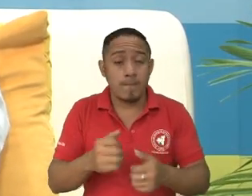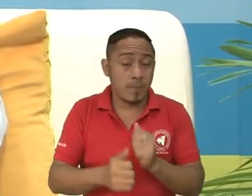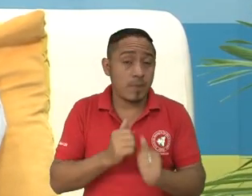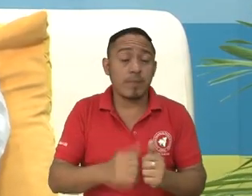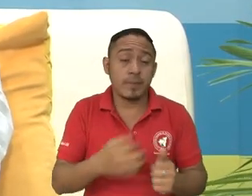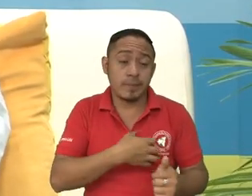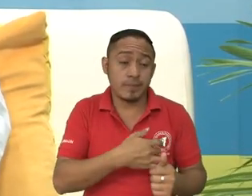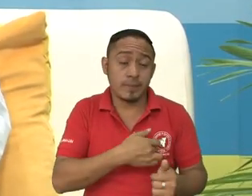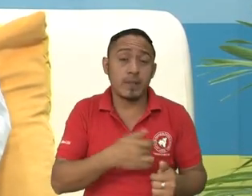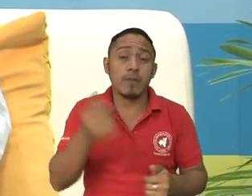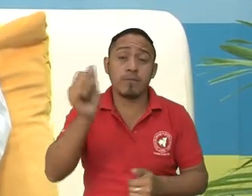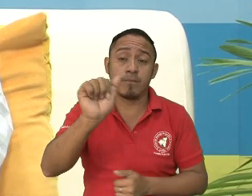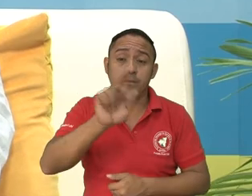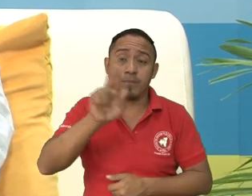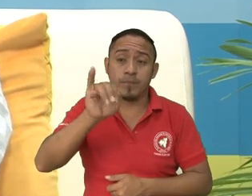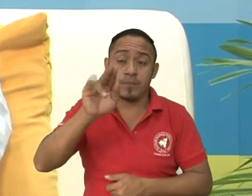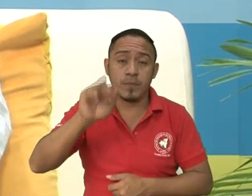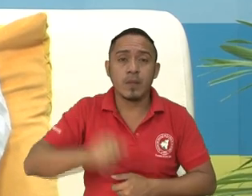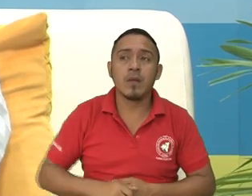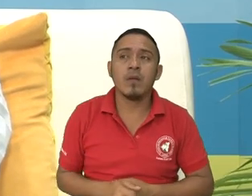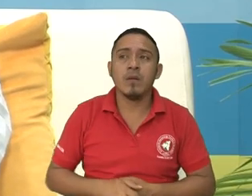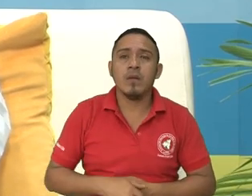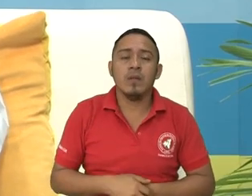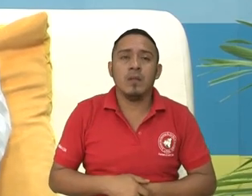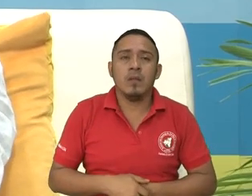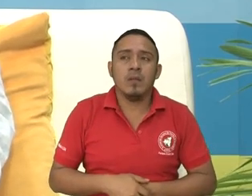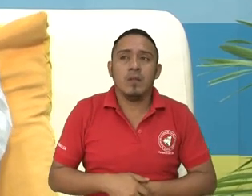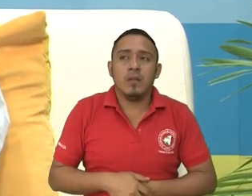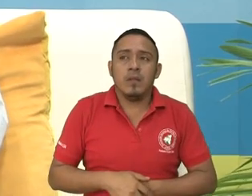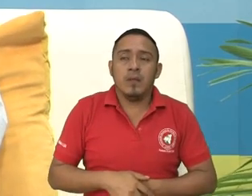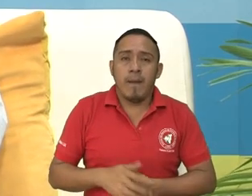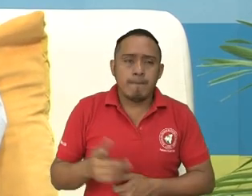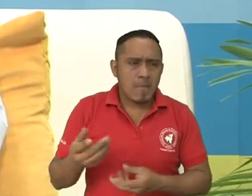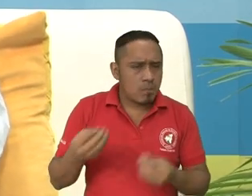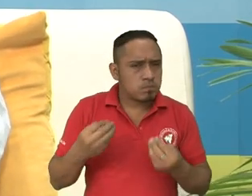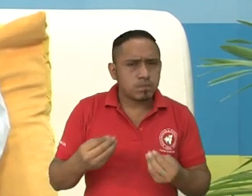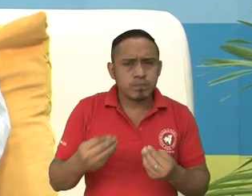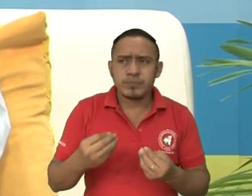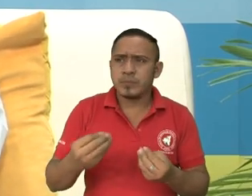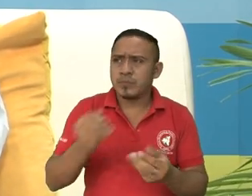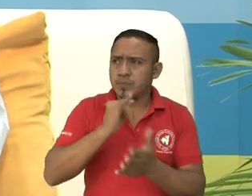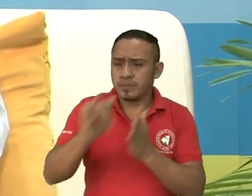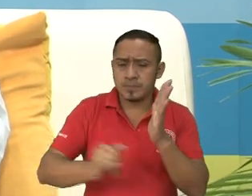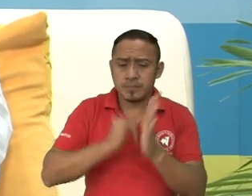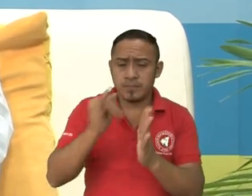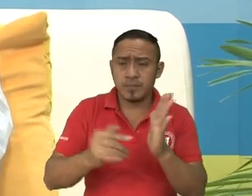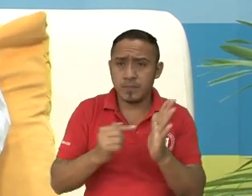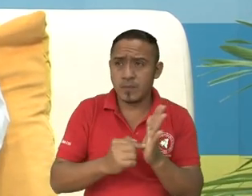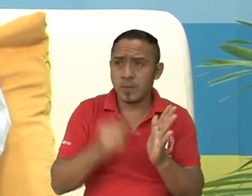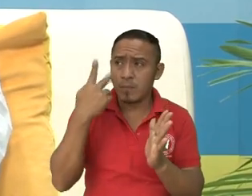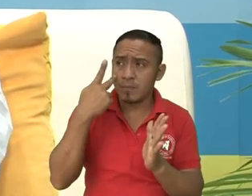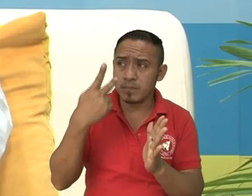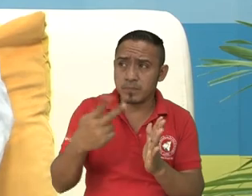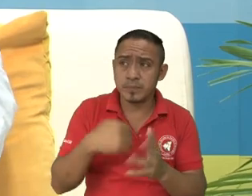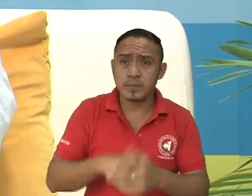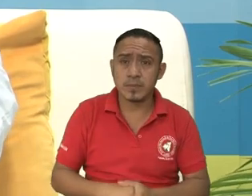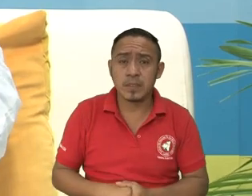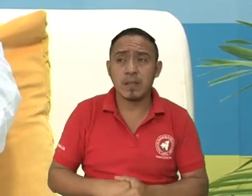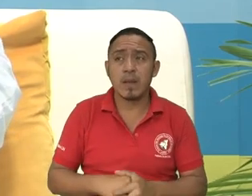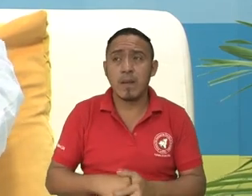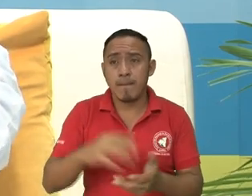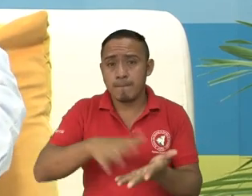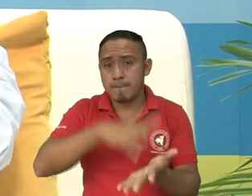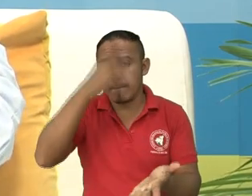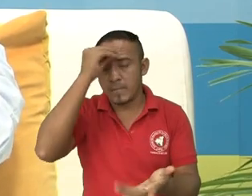puede desencadenar en una muerte súbita, hay tantos tutoriales en YouTube, doctor, que pueden ver, o sea,